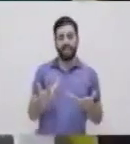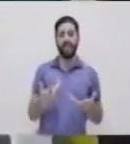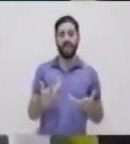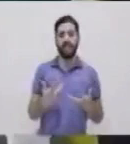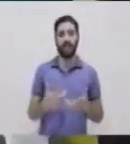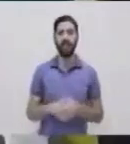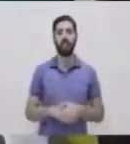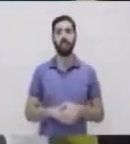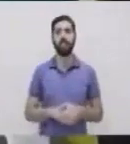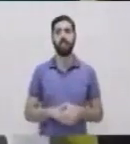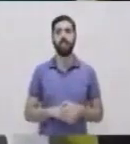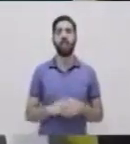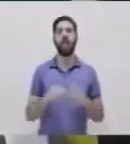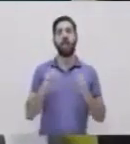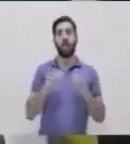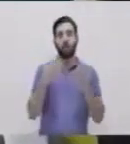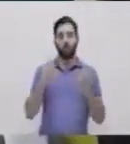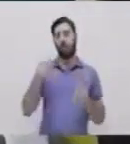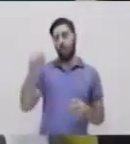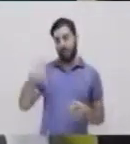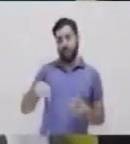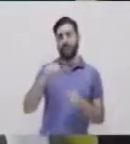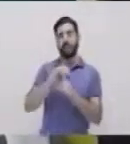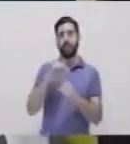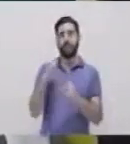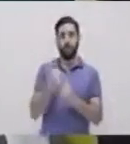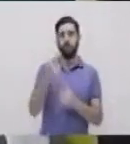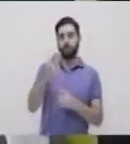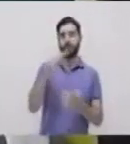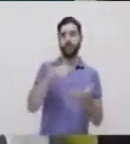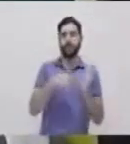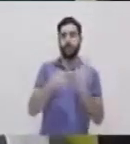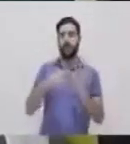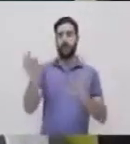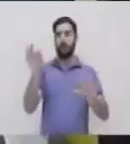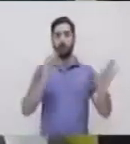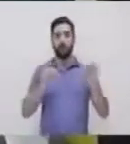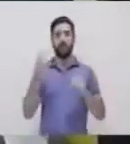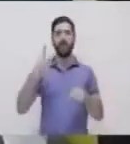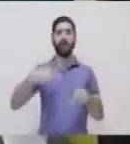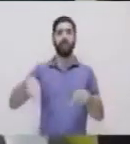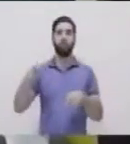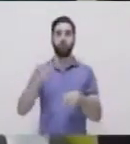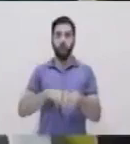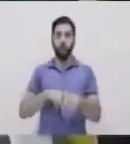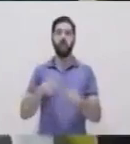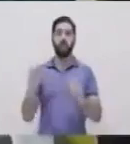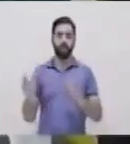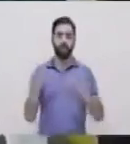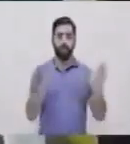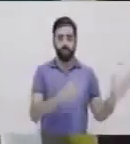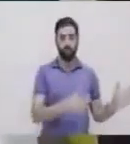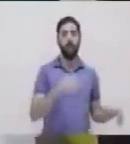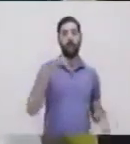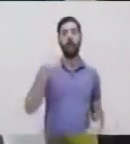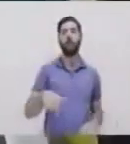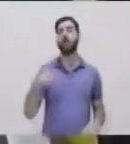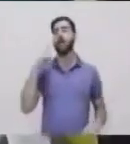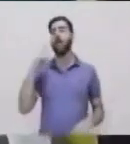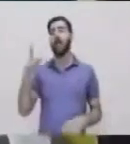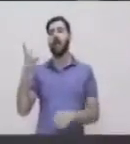Claro. ¿Verdad? Entonces, esa es la situación. Entonces, esta es la selección natural. Ahora vamos a hablar un poco de lo que es la selección